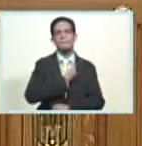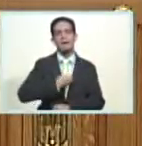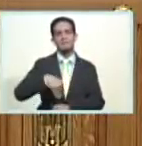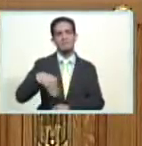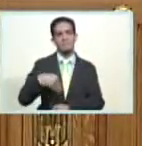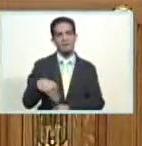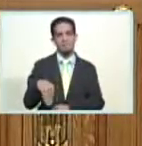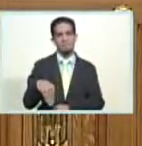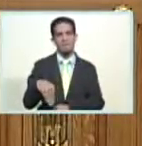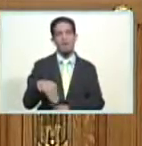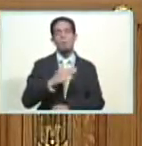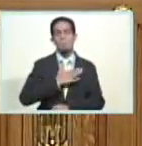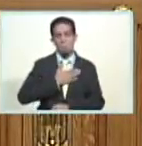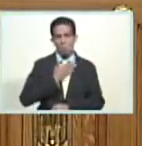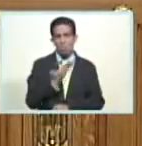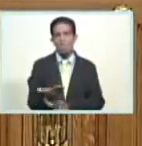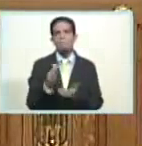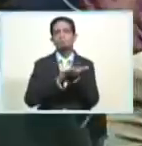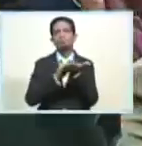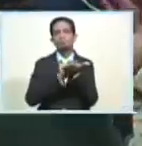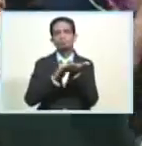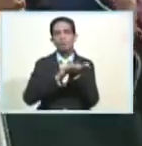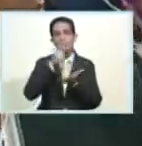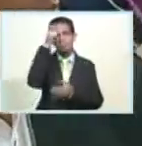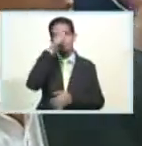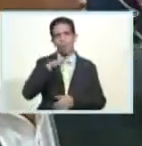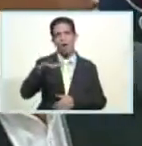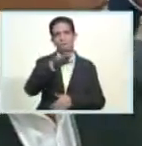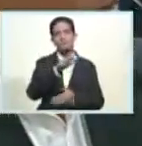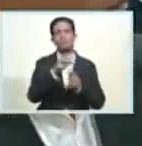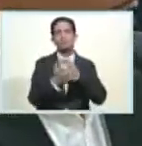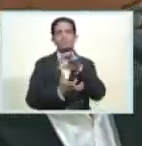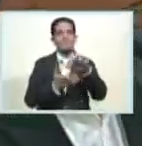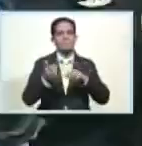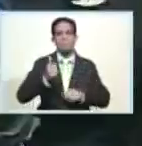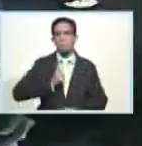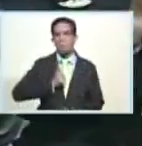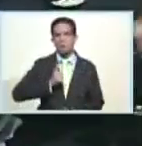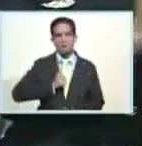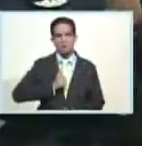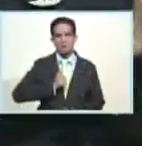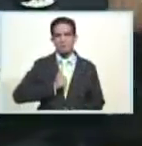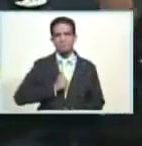tener excusas para atender los problemas del pueblo, compañero, compañera.